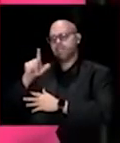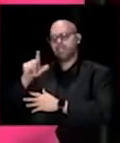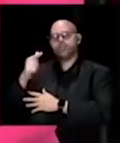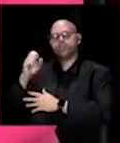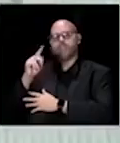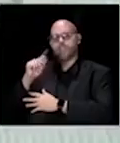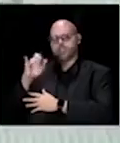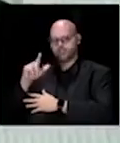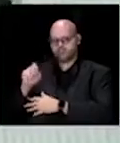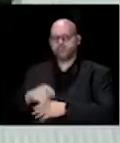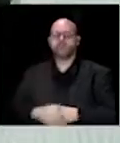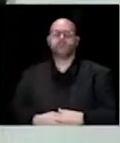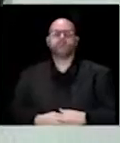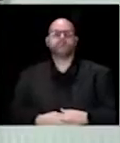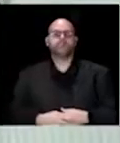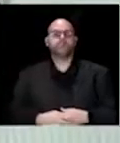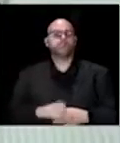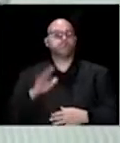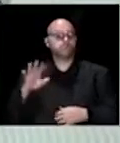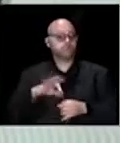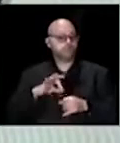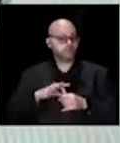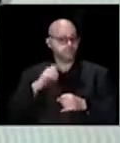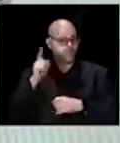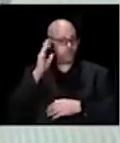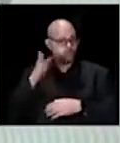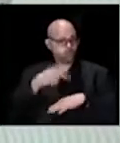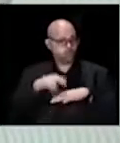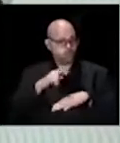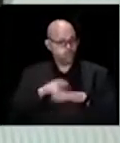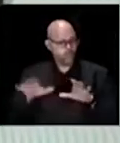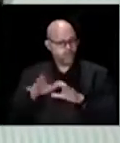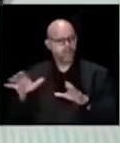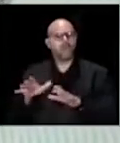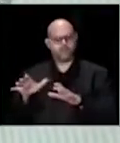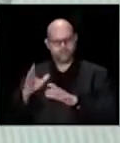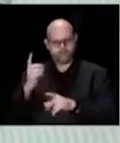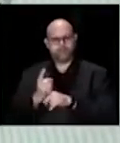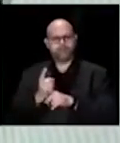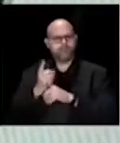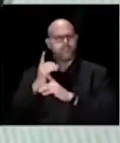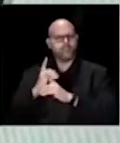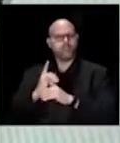más importante de tu vida. Estudia, vota bien y trata de no embarrarte en la urna. Ahora continuamos con la